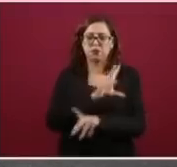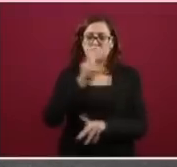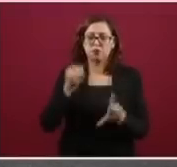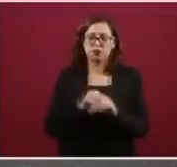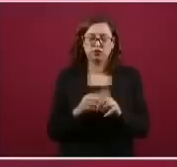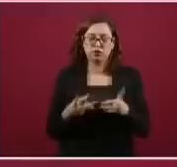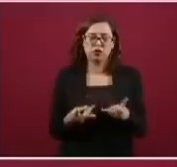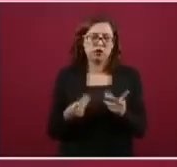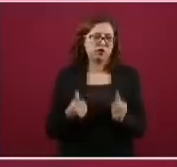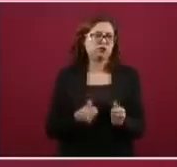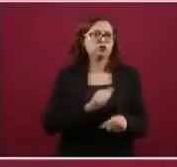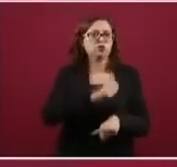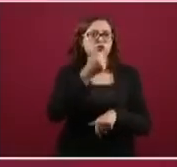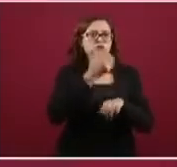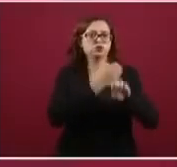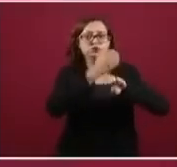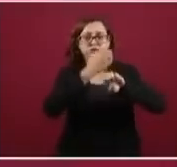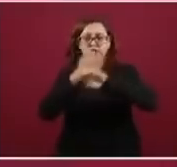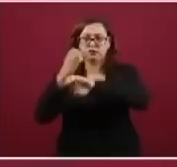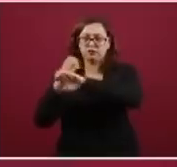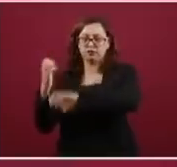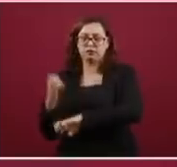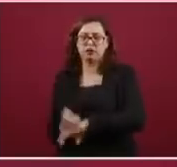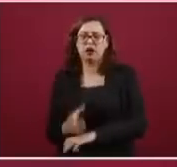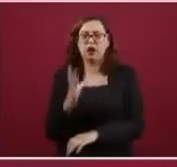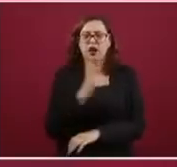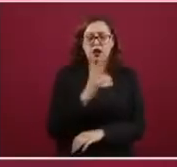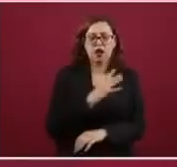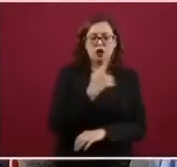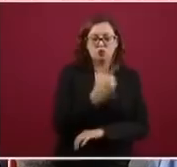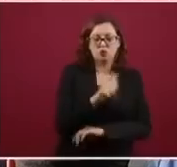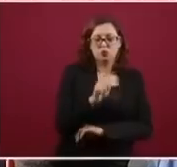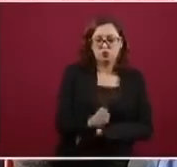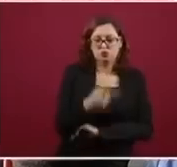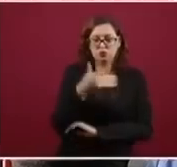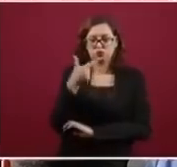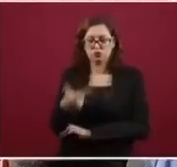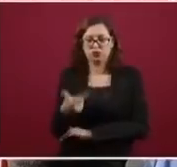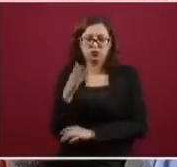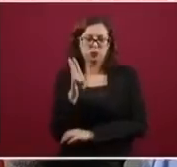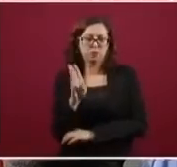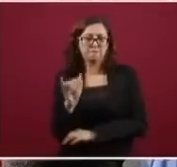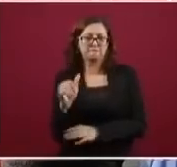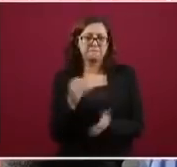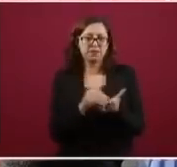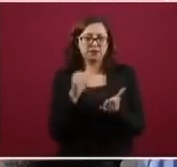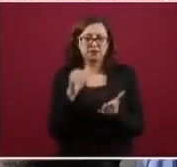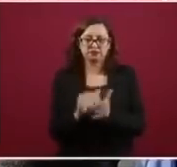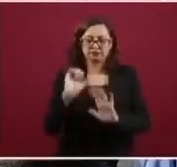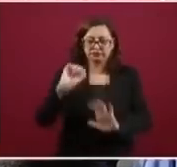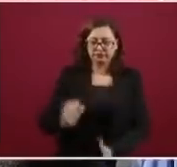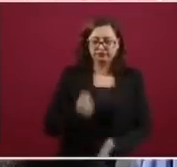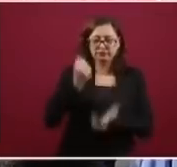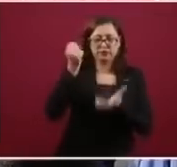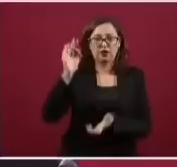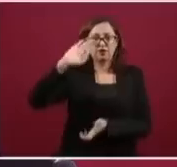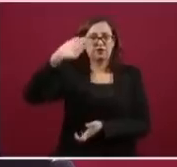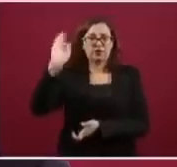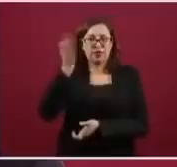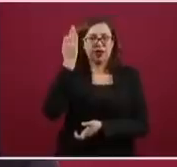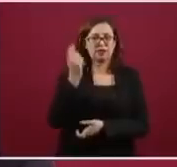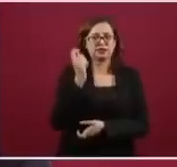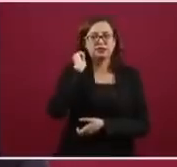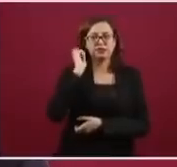estados hay alrededor de un poco más de 1.7 billones de pesos de gasto federalizado gasto